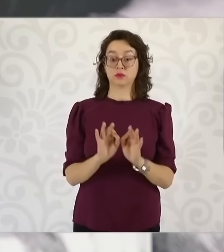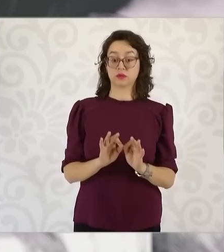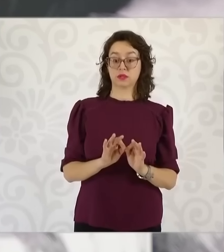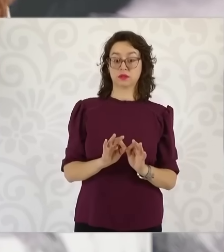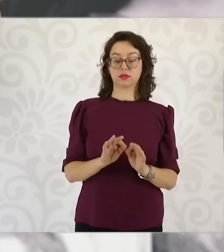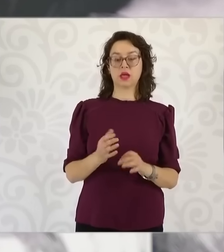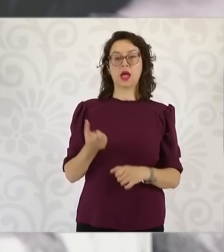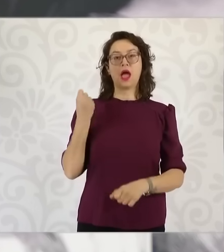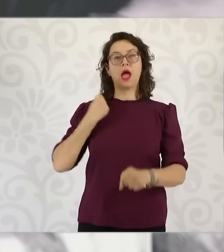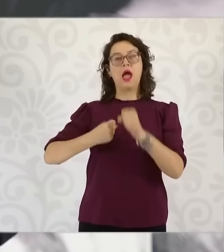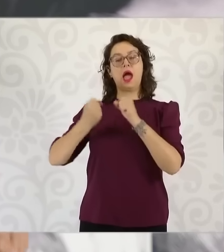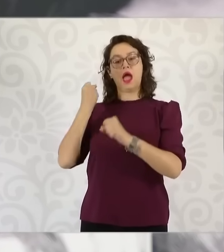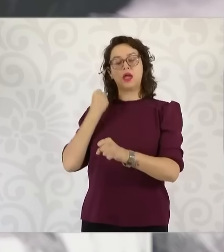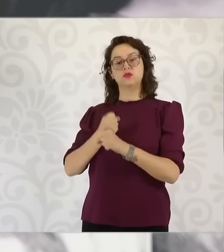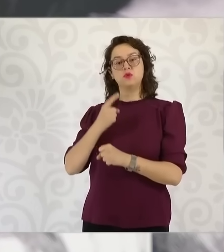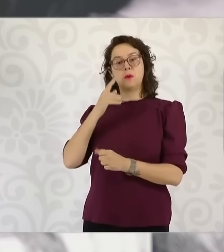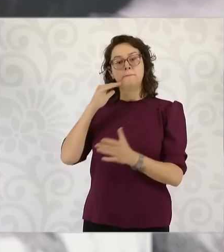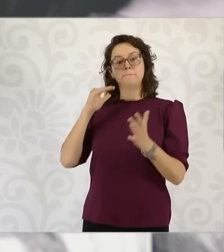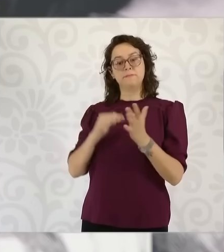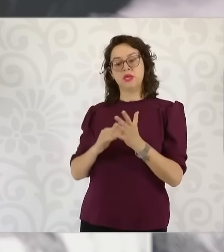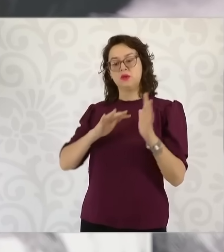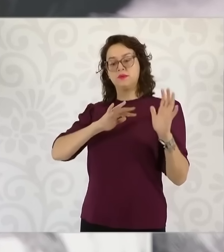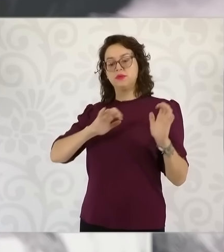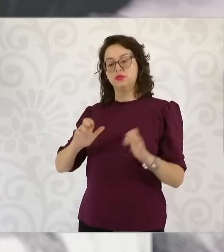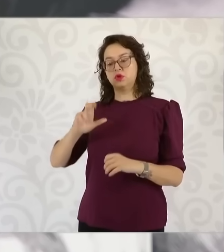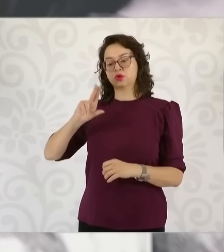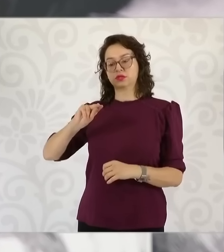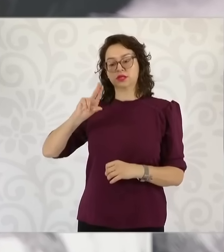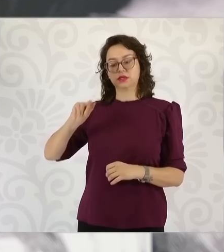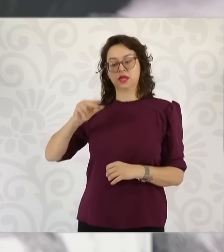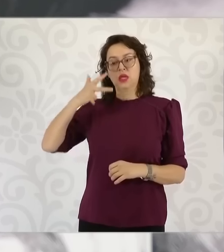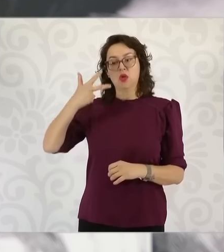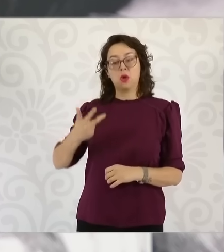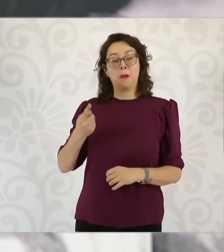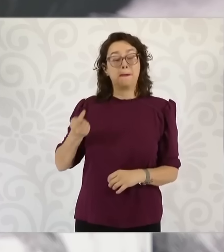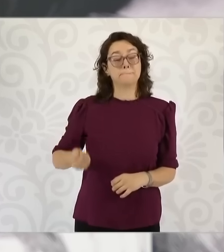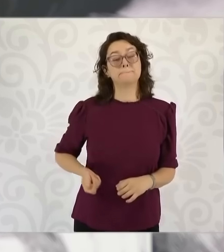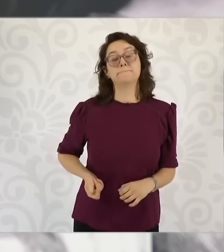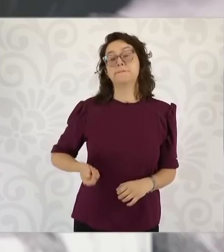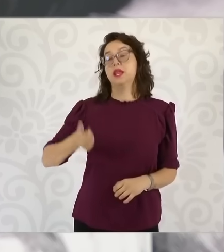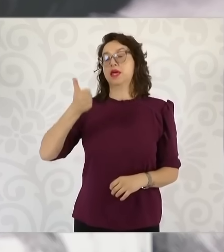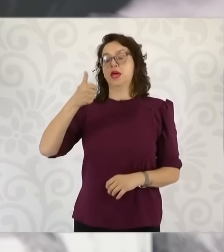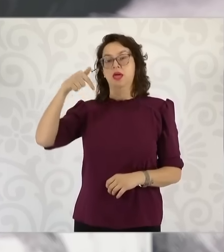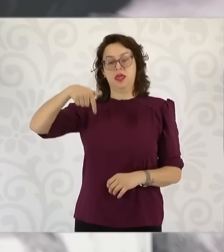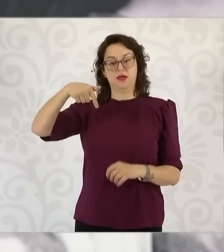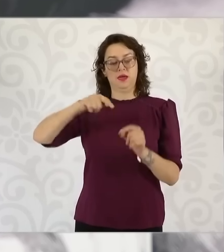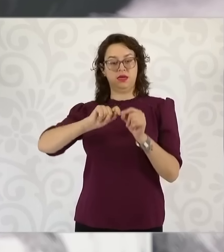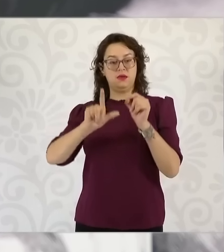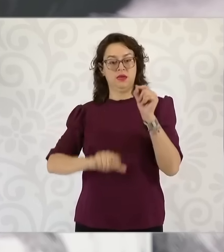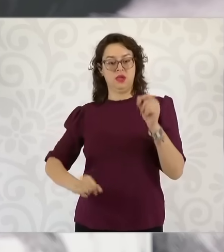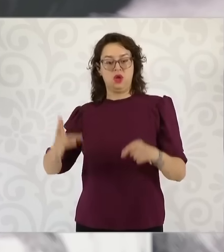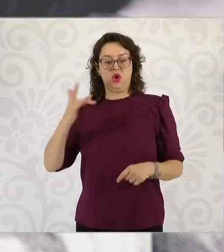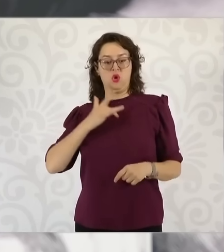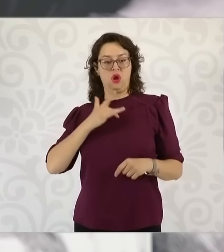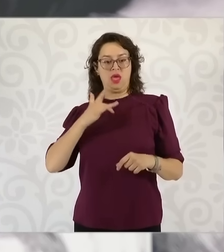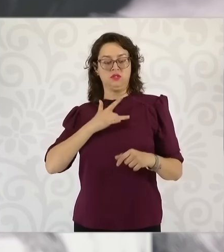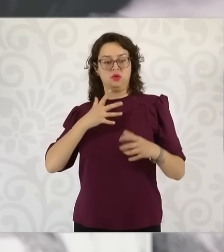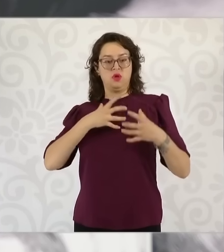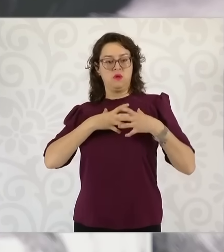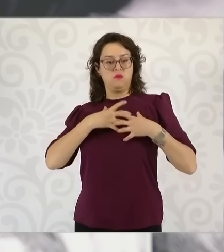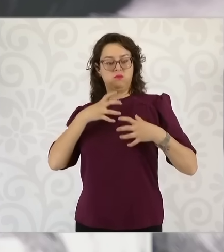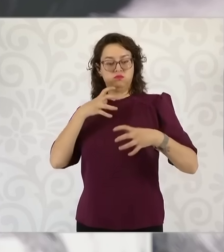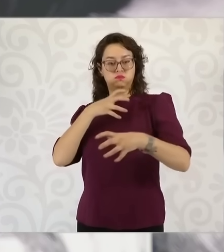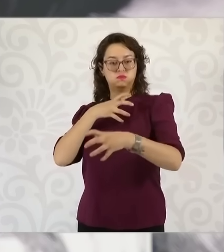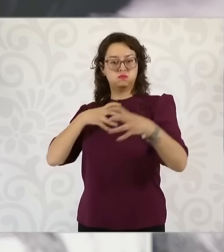julio de 1988, que se realizó el primer trasplante de corazón en México, en el